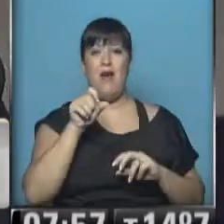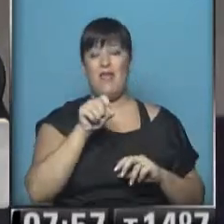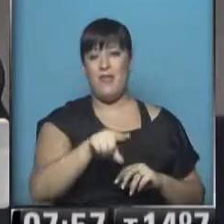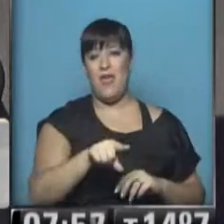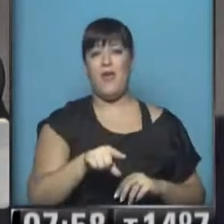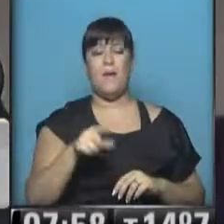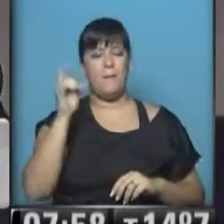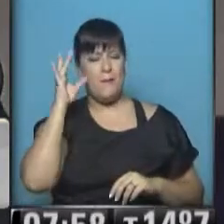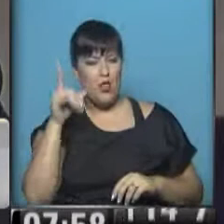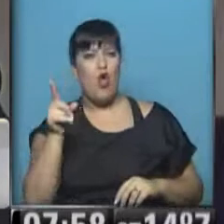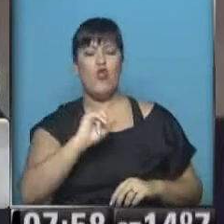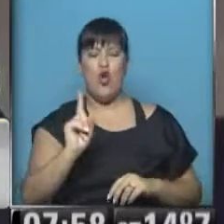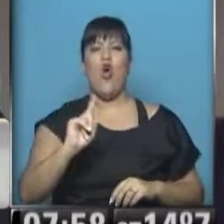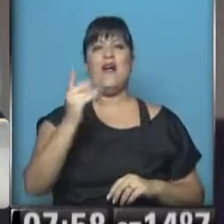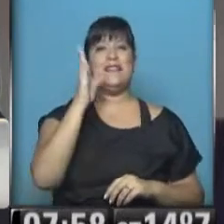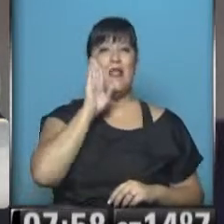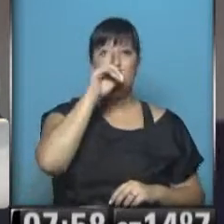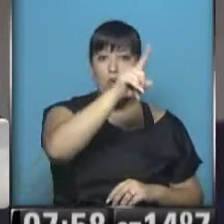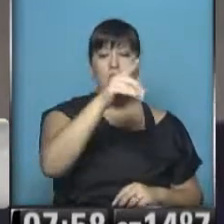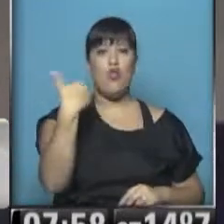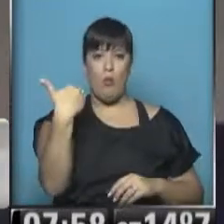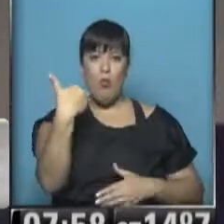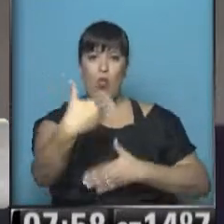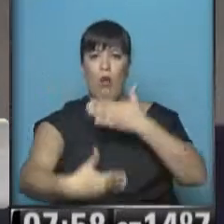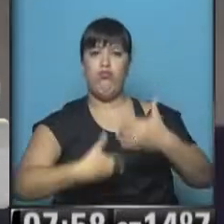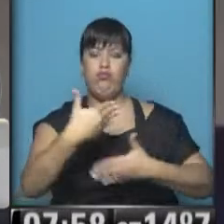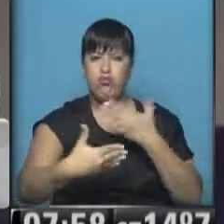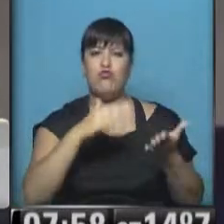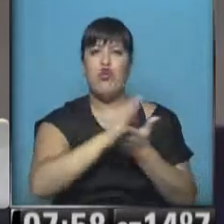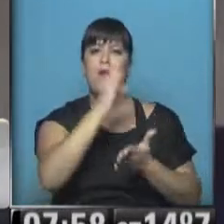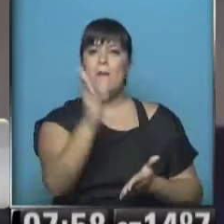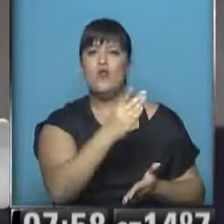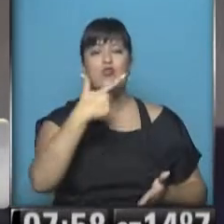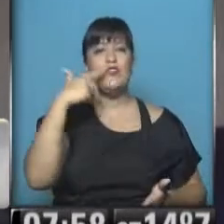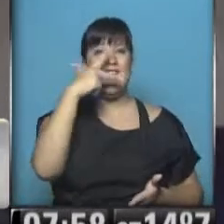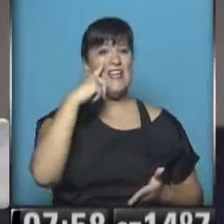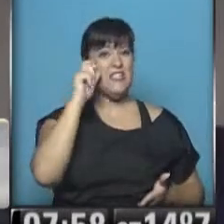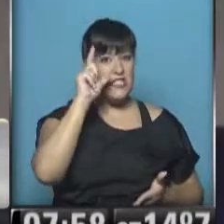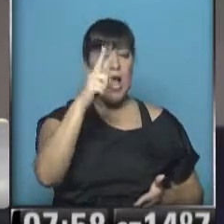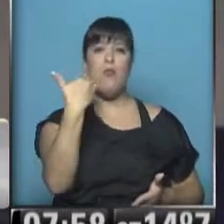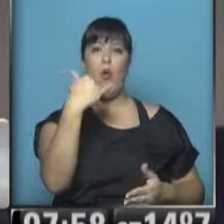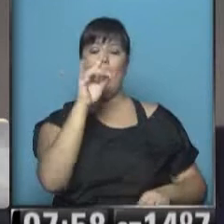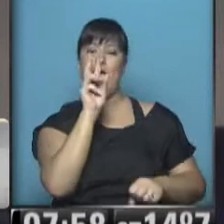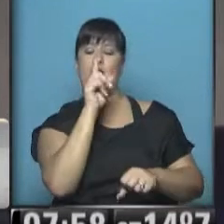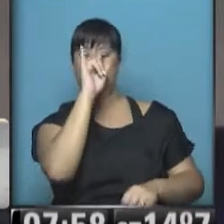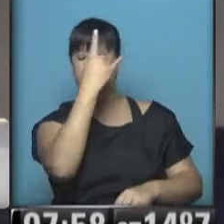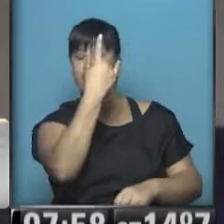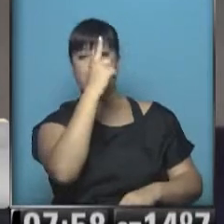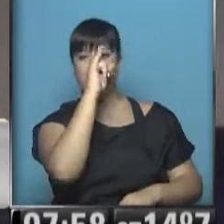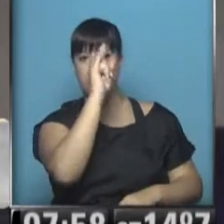en este caso eeuu haya podido desarrollar la producción de yale para lograr el autoabastecimiento y a partir de ese